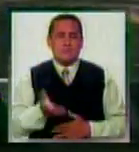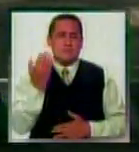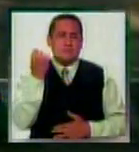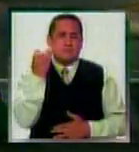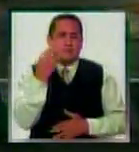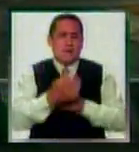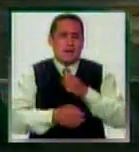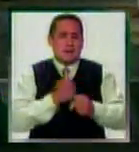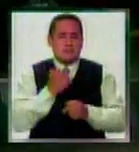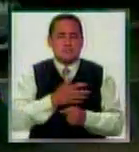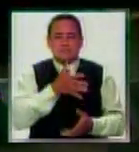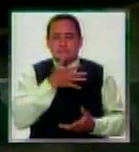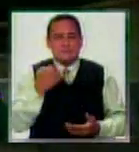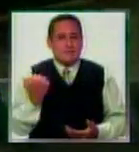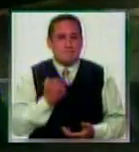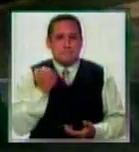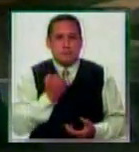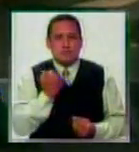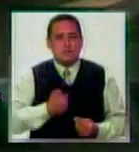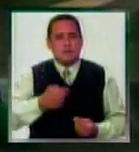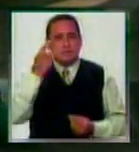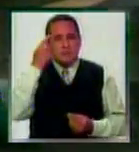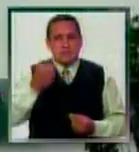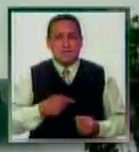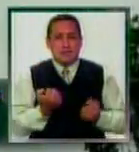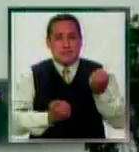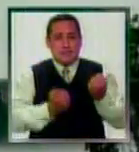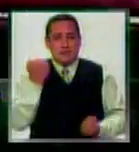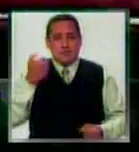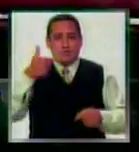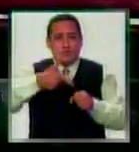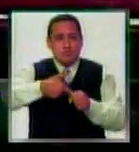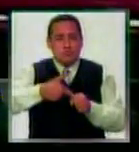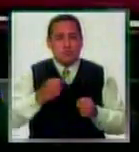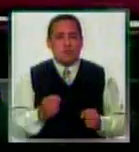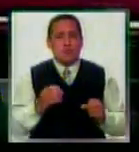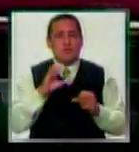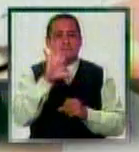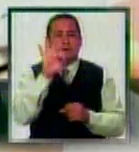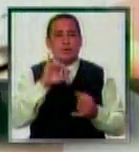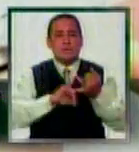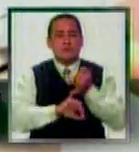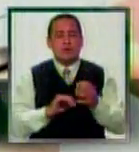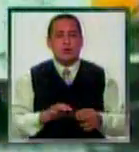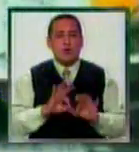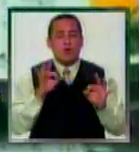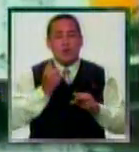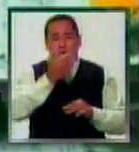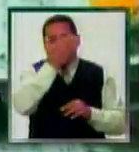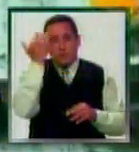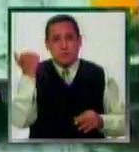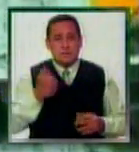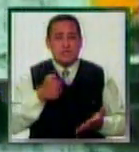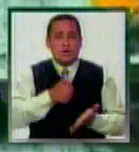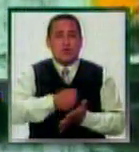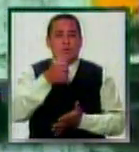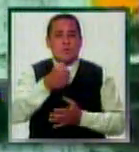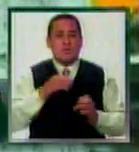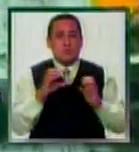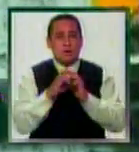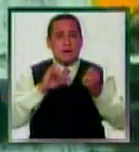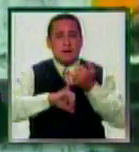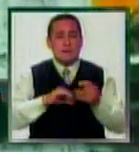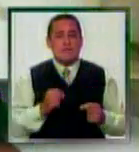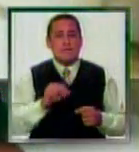décadas hubiera sido imposible pensar en tanquear el auto con solo 50 soles u olvidarse de comprar un balón por más